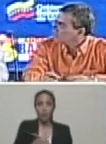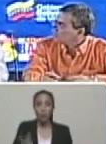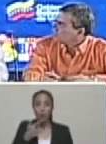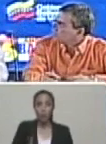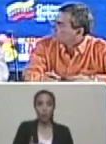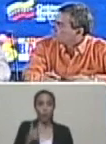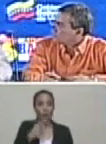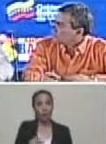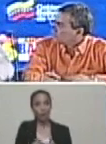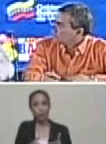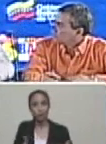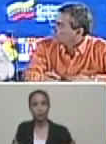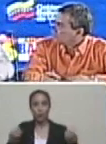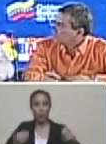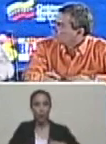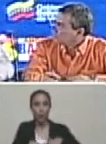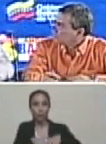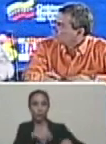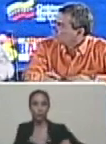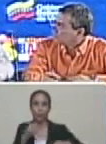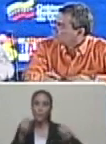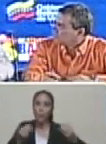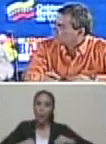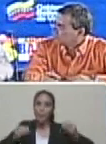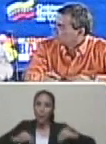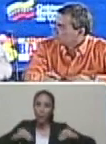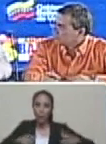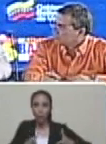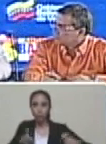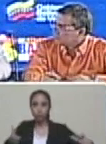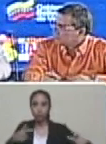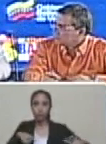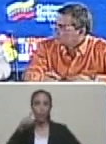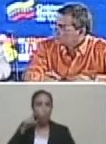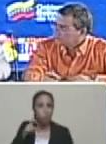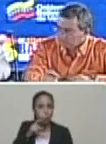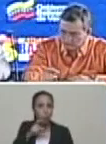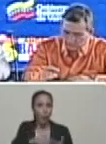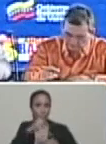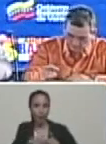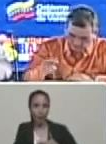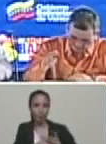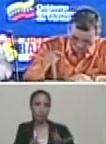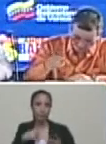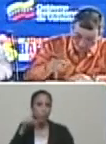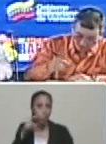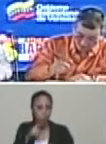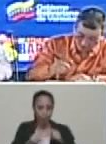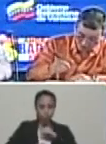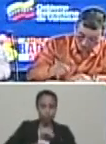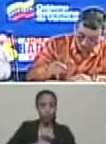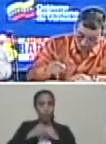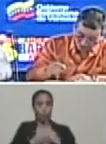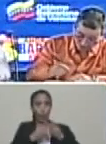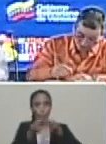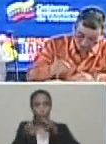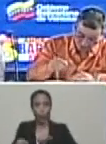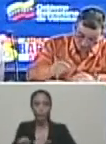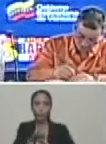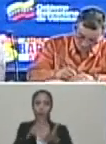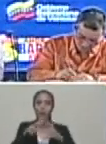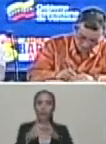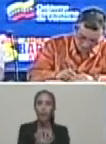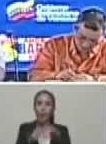que expandirse, tiene que crecer, y se lo entrego a ustedes, misión barrio adentro, parto humanizado, para que ustedes vayan a